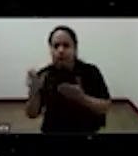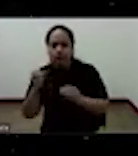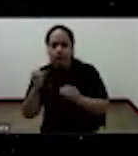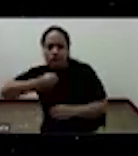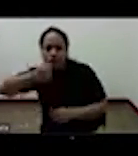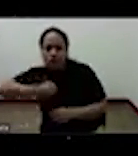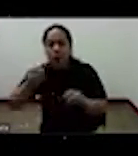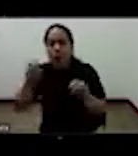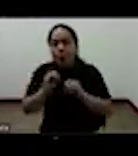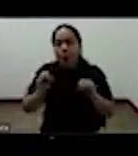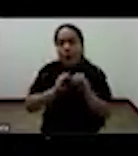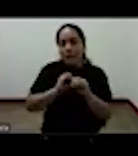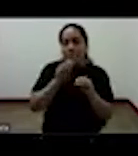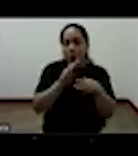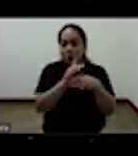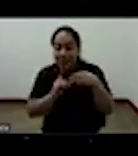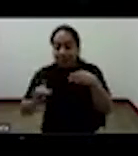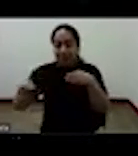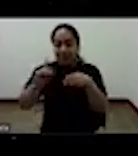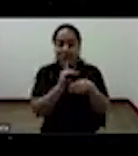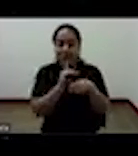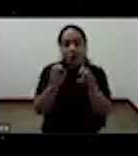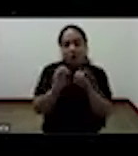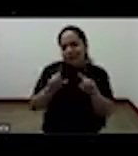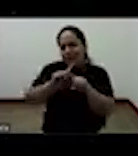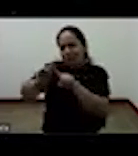triturados, conchas, etc.